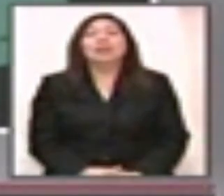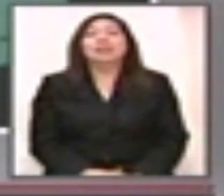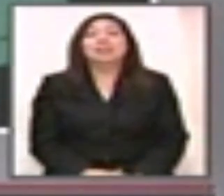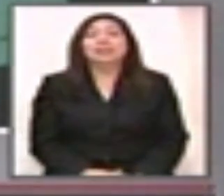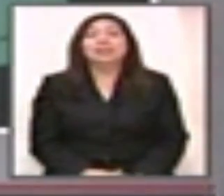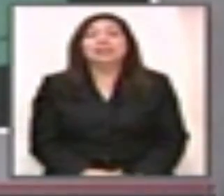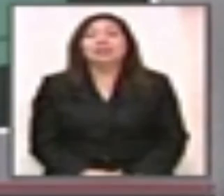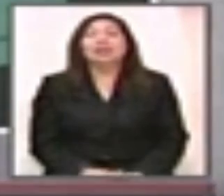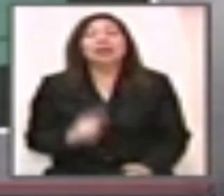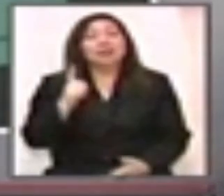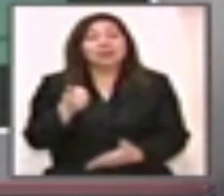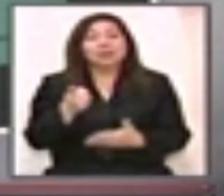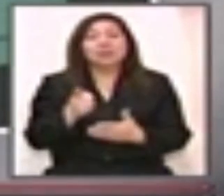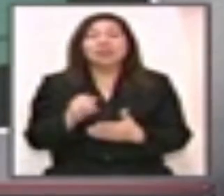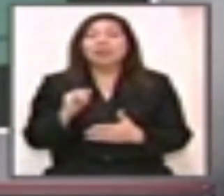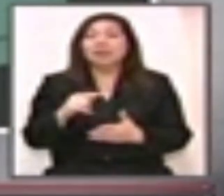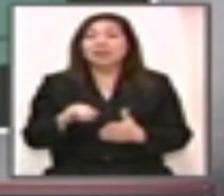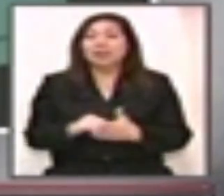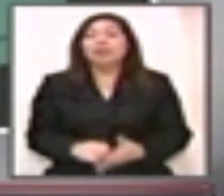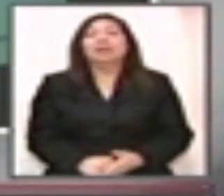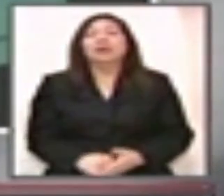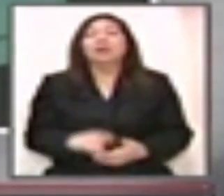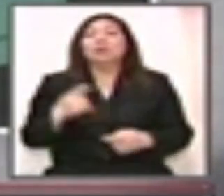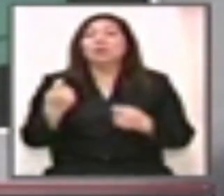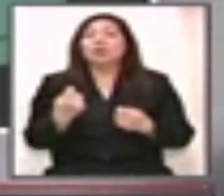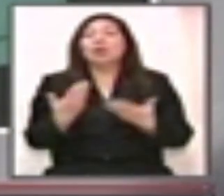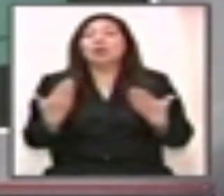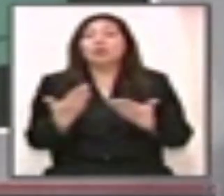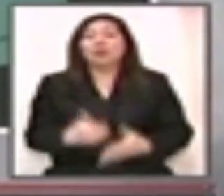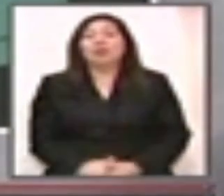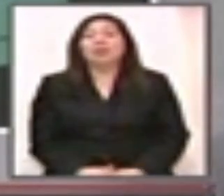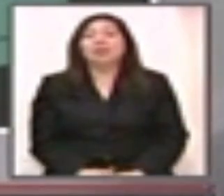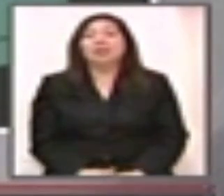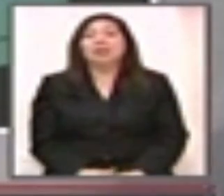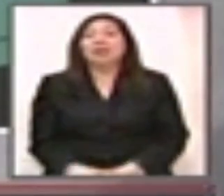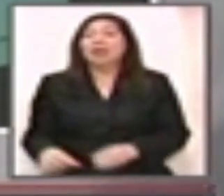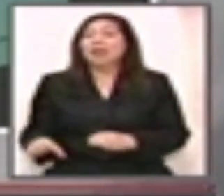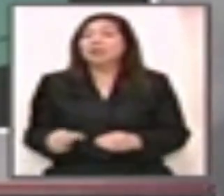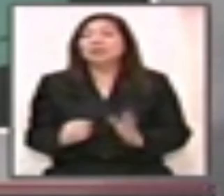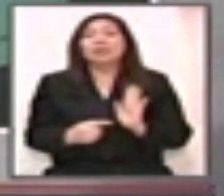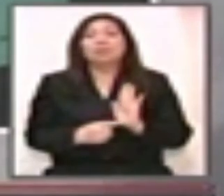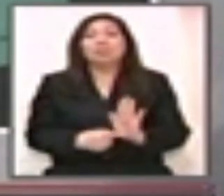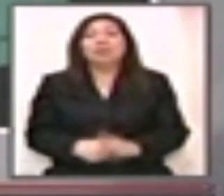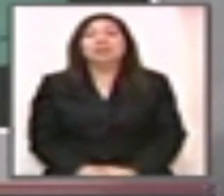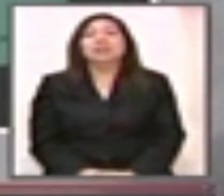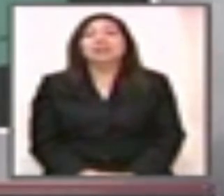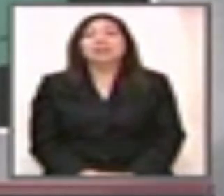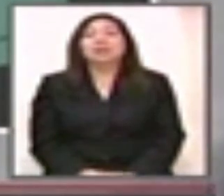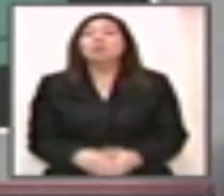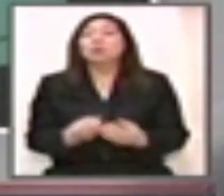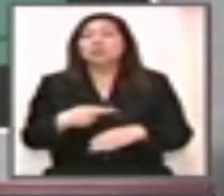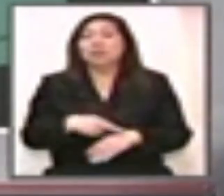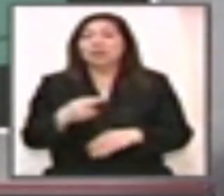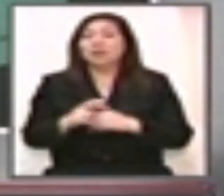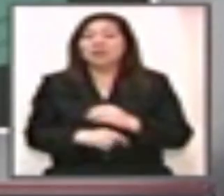es con la creación de los CITES de artesanía y turismo, en donde estamos logrando presencia en muchas